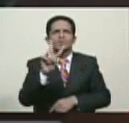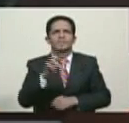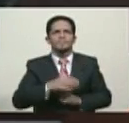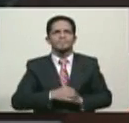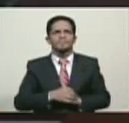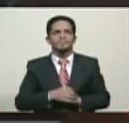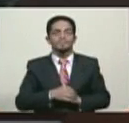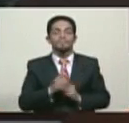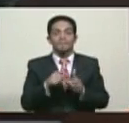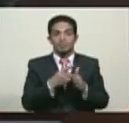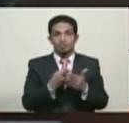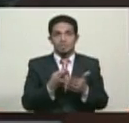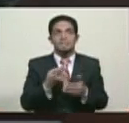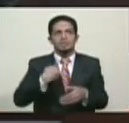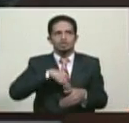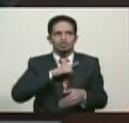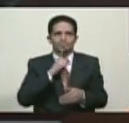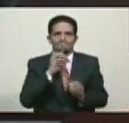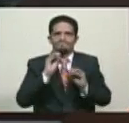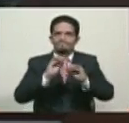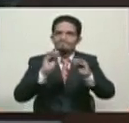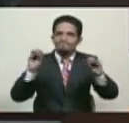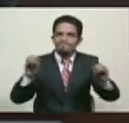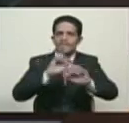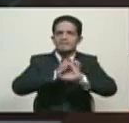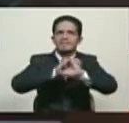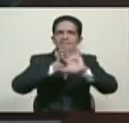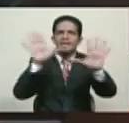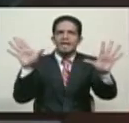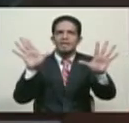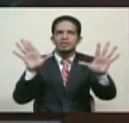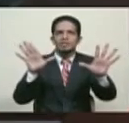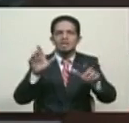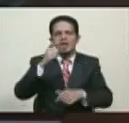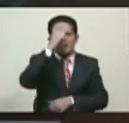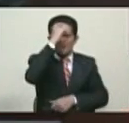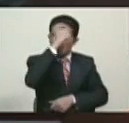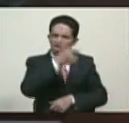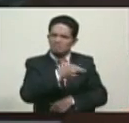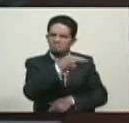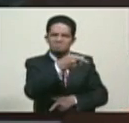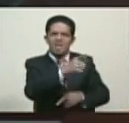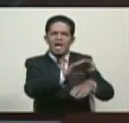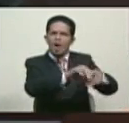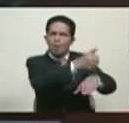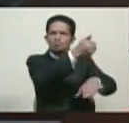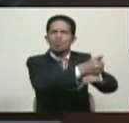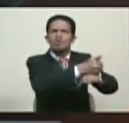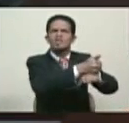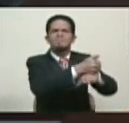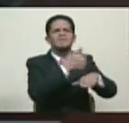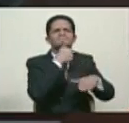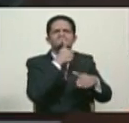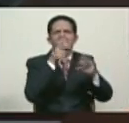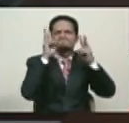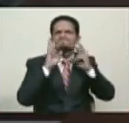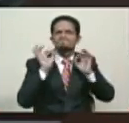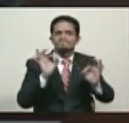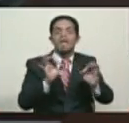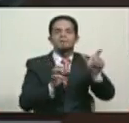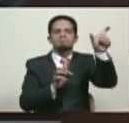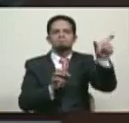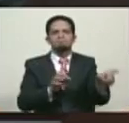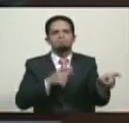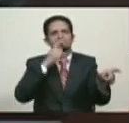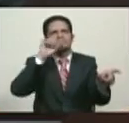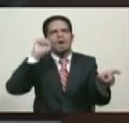sentido, dejamos absolutamente claro nuestro reconocimiento a la autoridad legítima constituida del ciudadano Nicolás Maduro